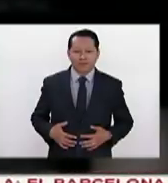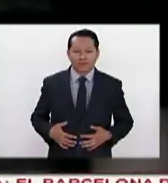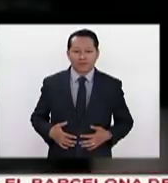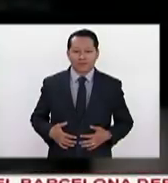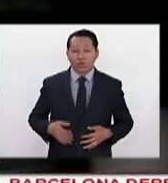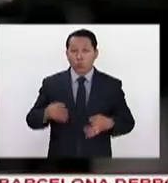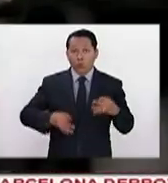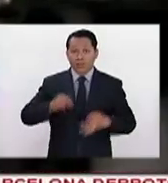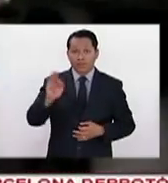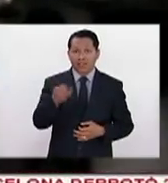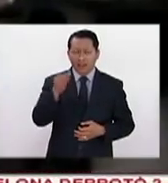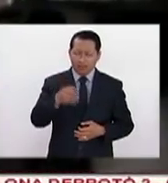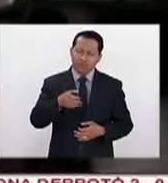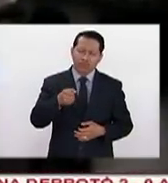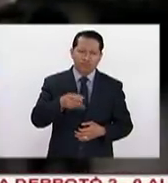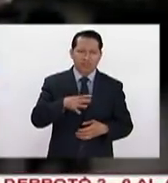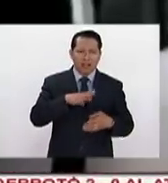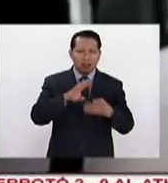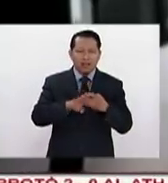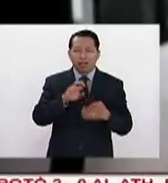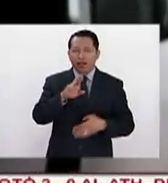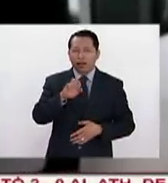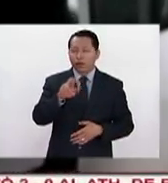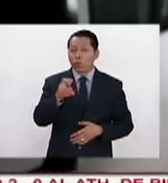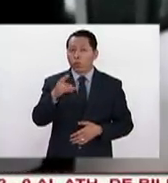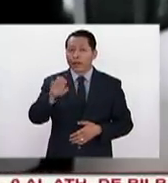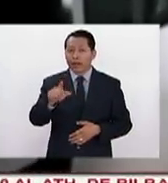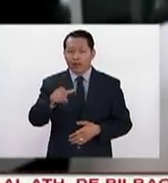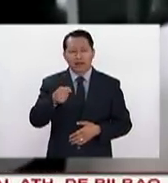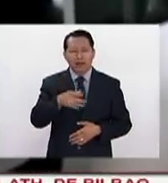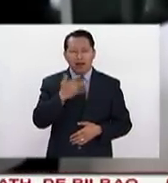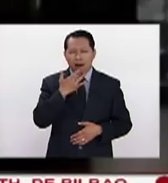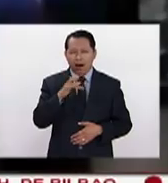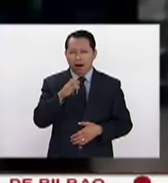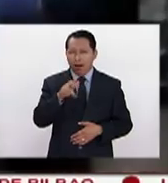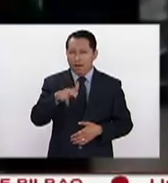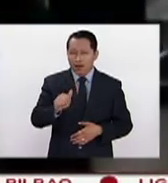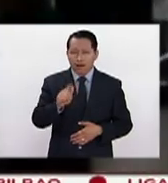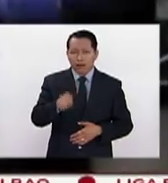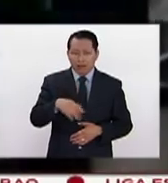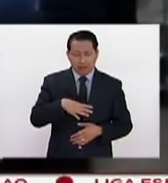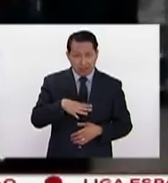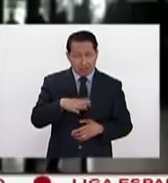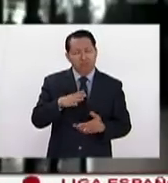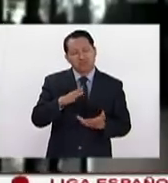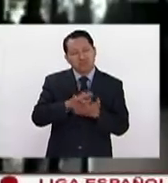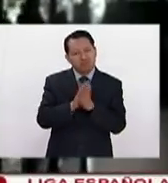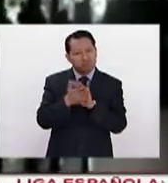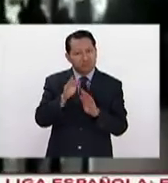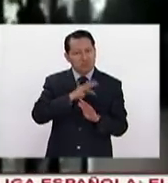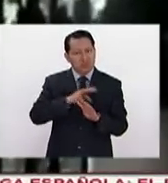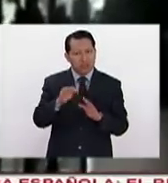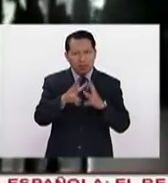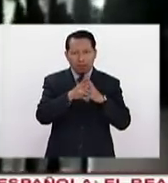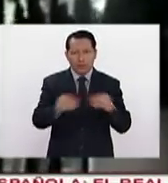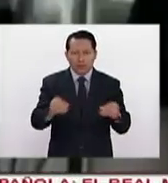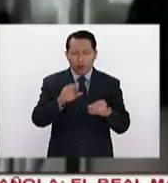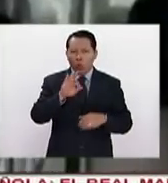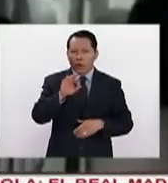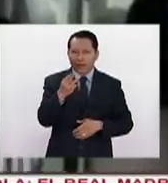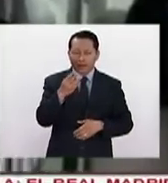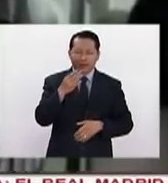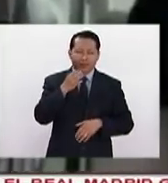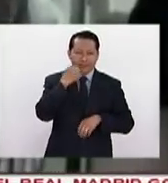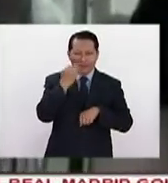Un juez federal dictó formal prisión contra Eric Uriel Sandoval, alias La Rana, acusado de estar involucrado en la desaparición de los